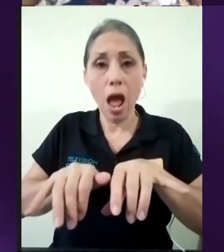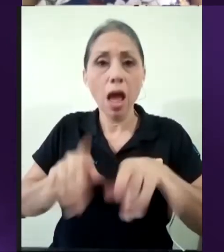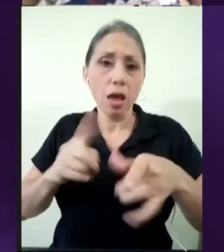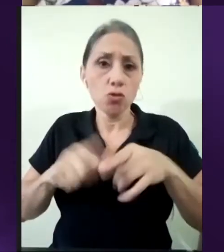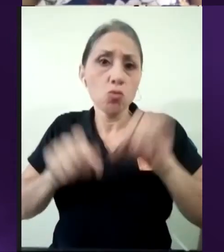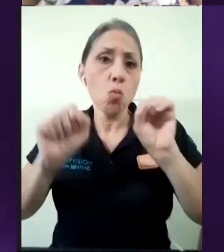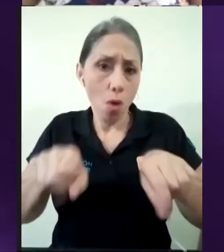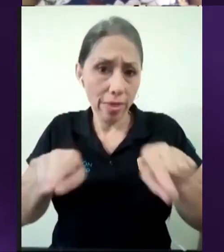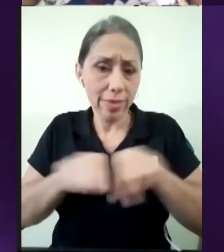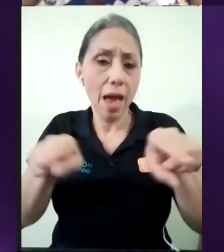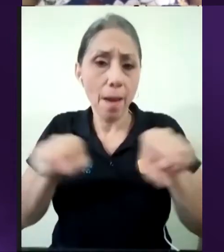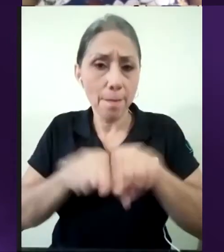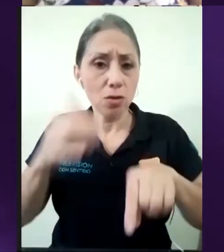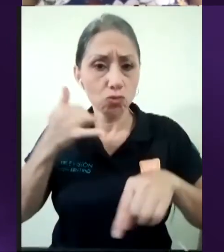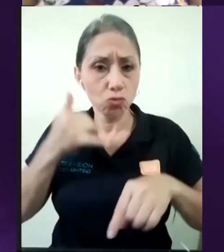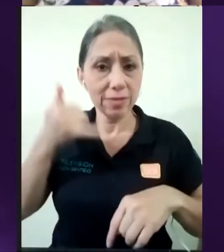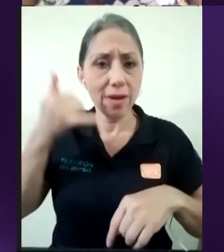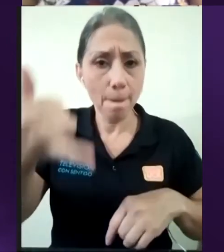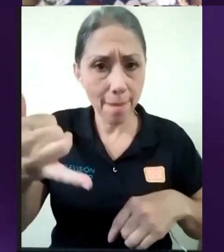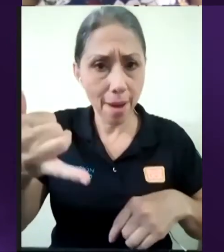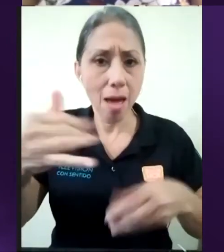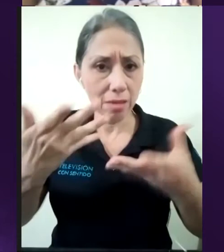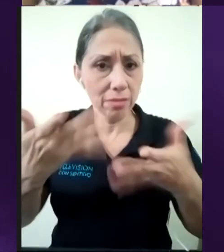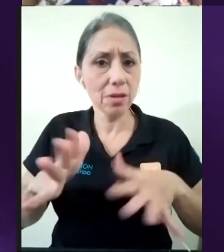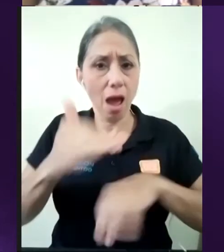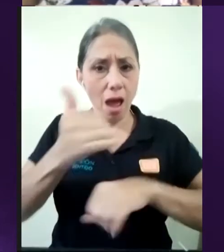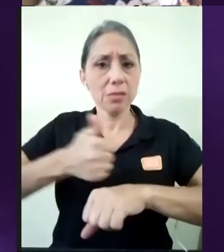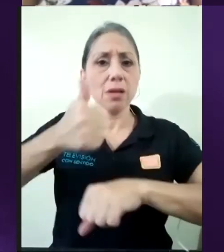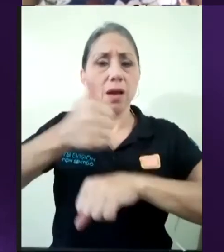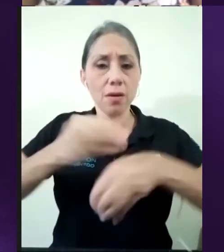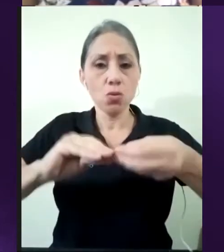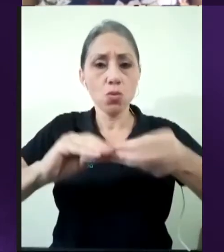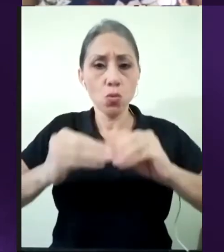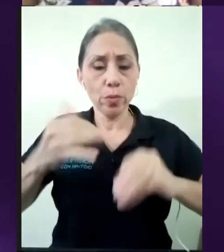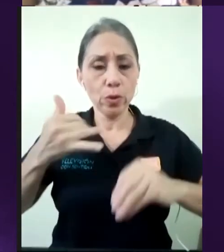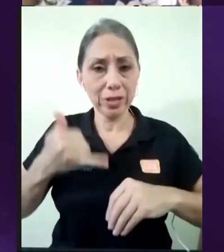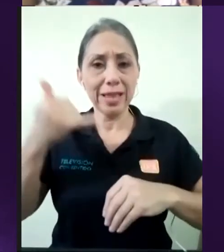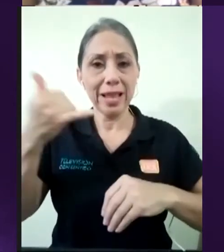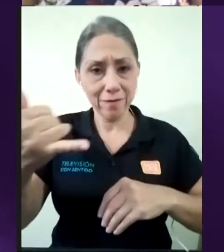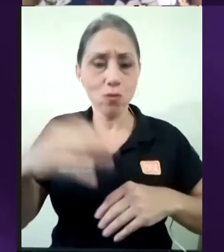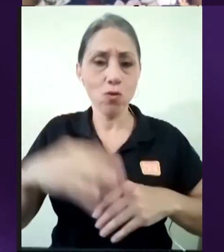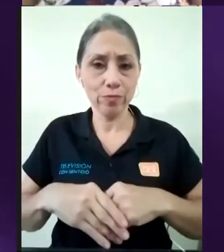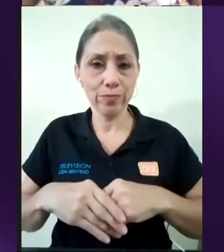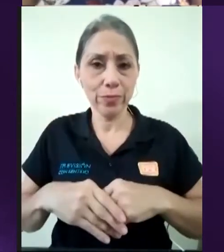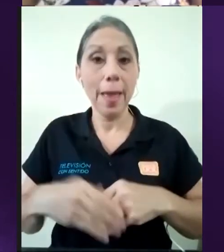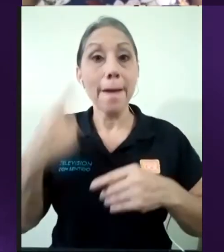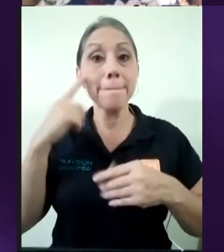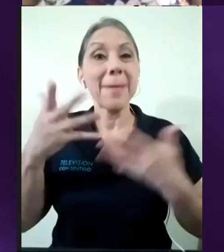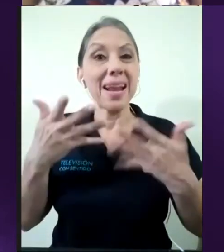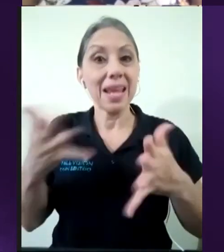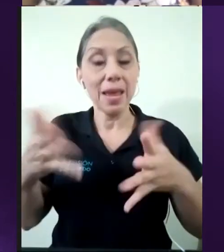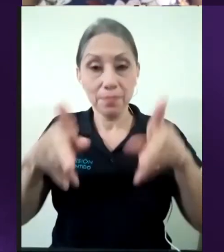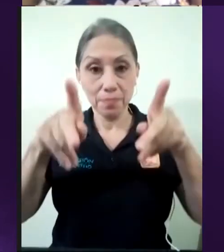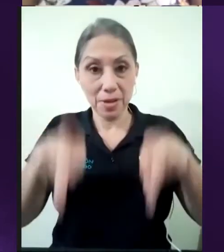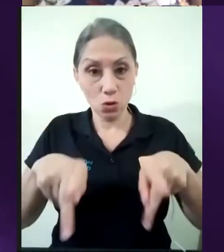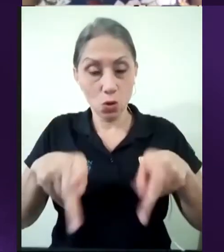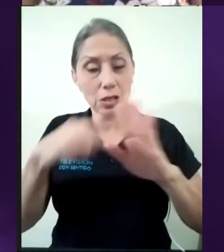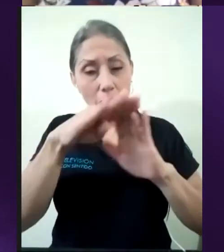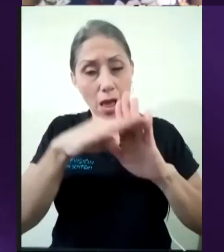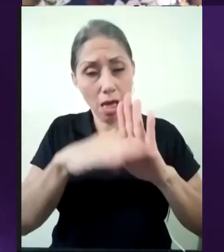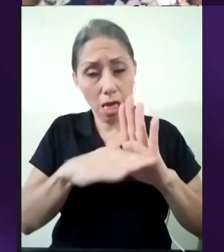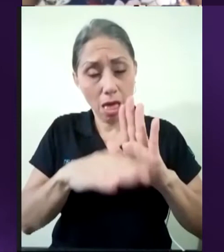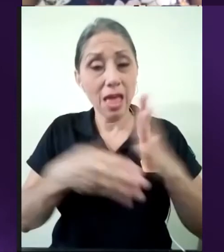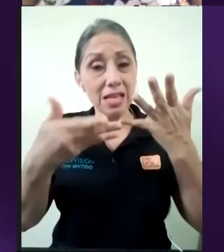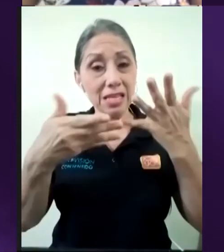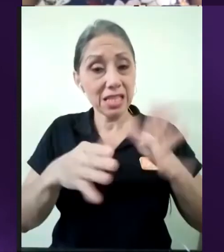también hemos establecido los números de teléfono para ir pasando esos listados. Ya hemos pasado las primeras listas a